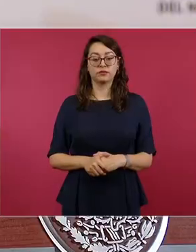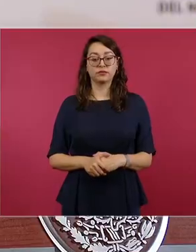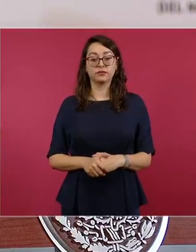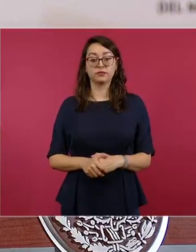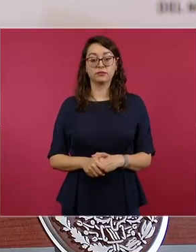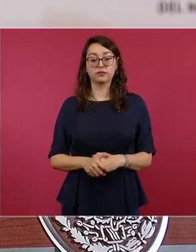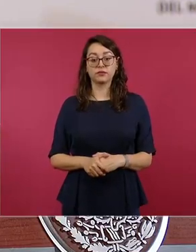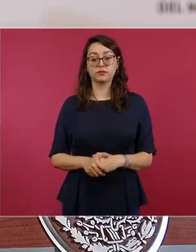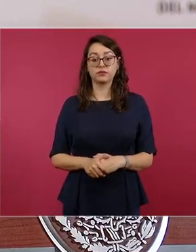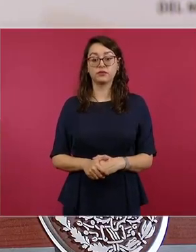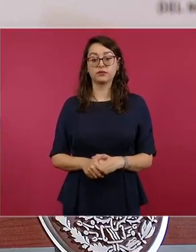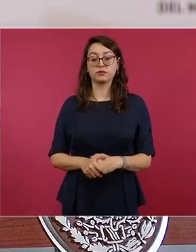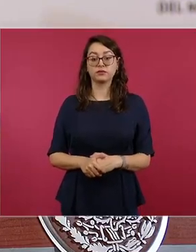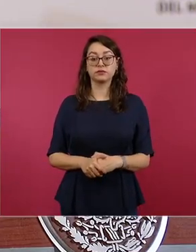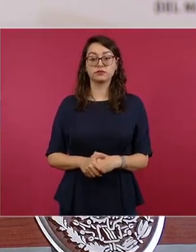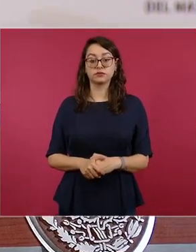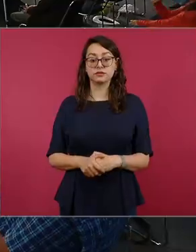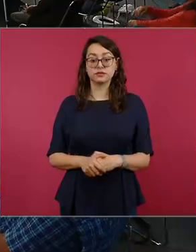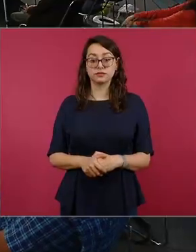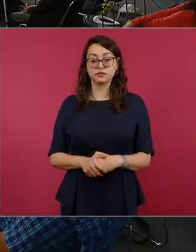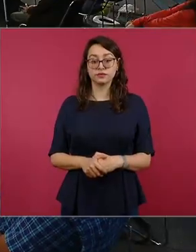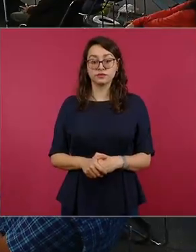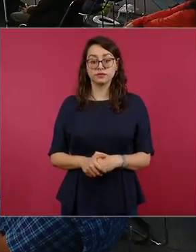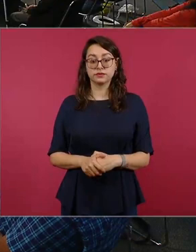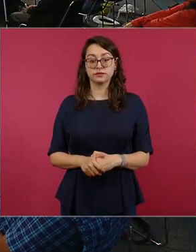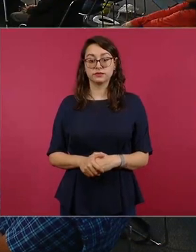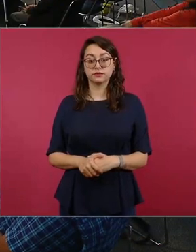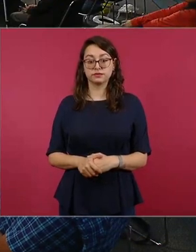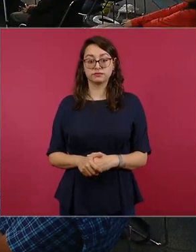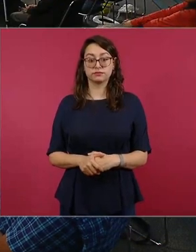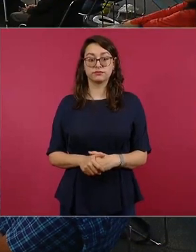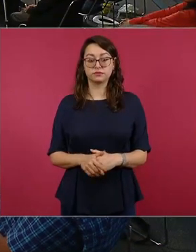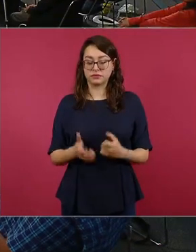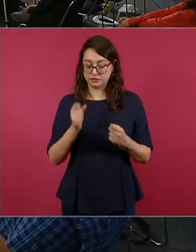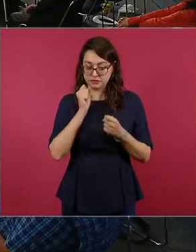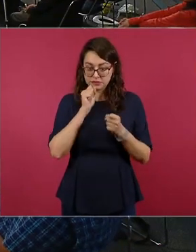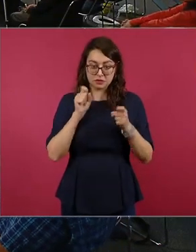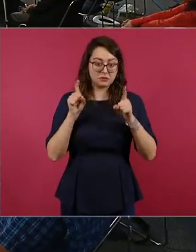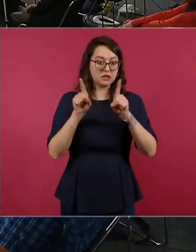y todos los caminos